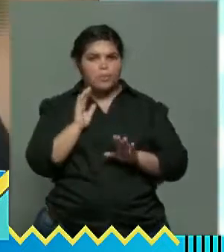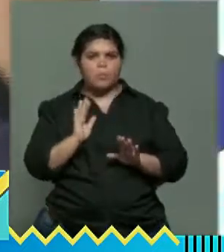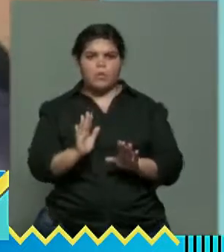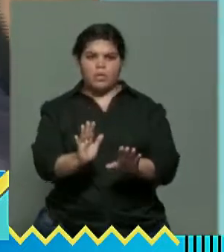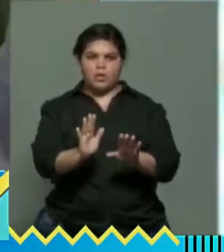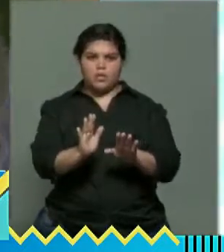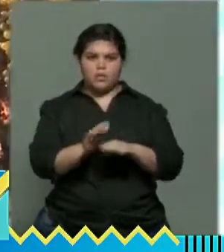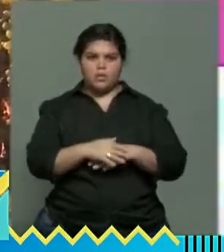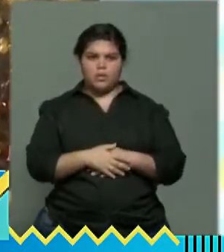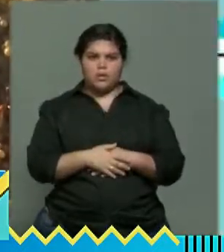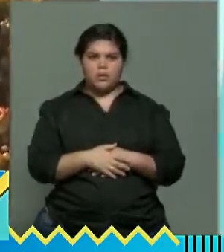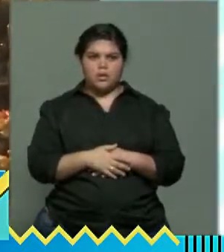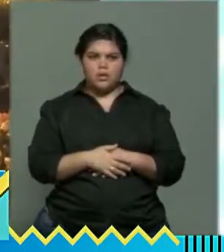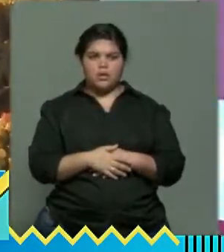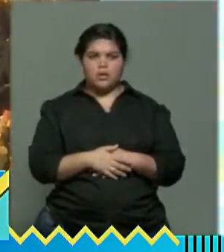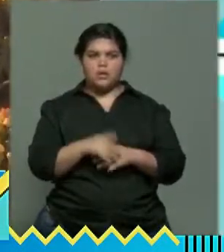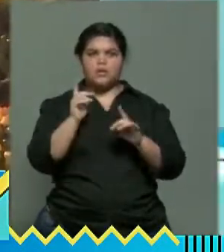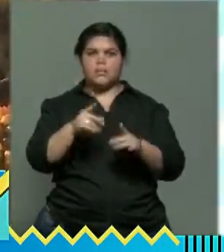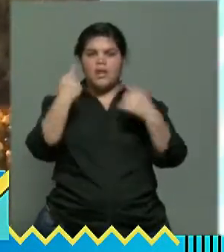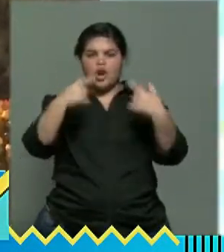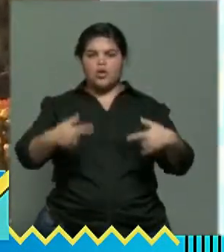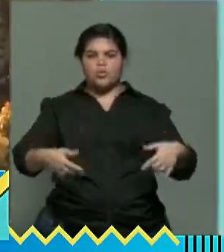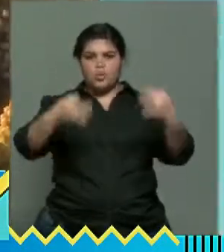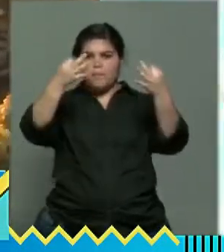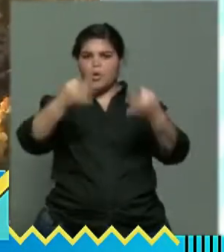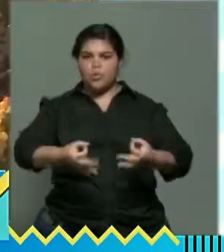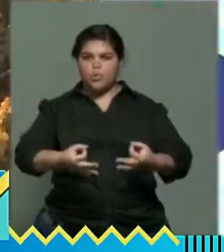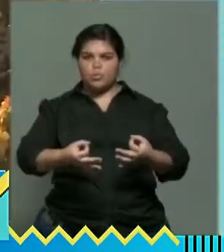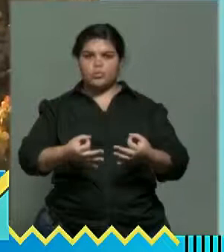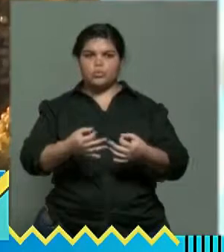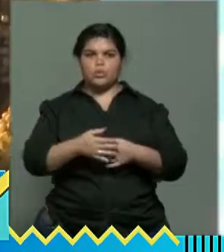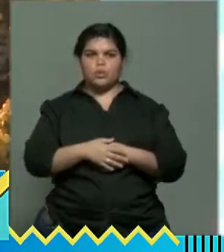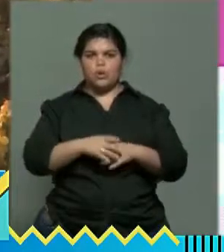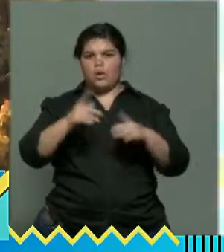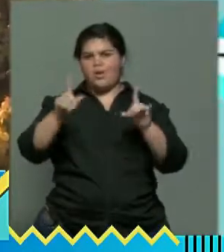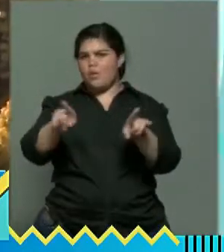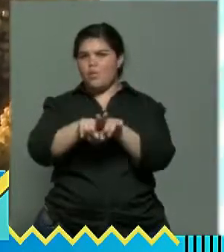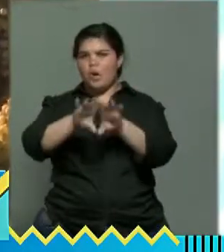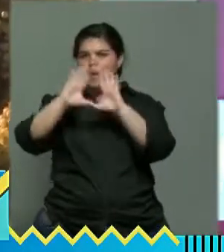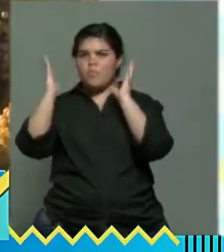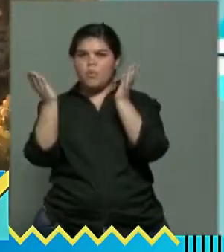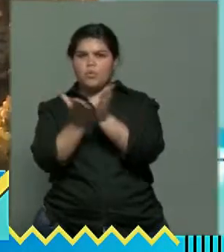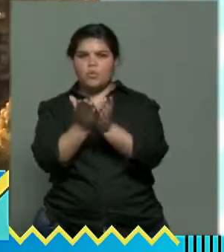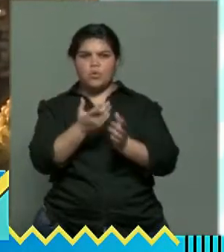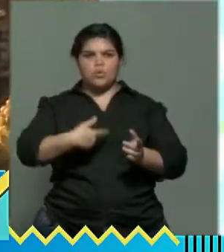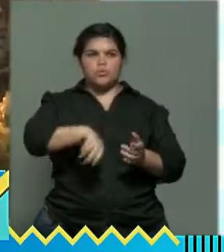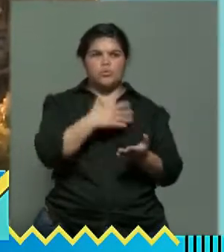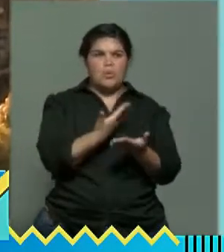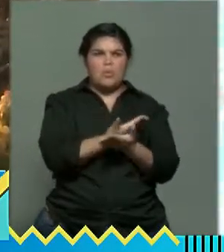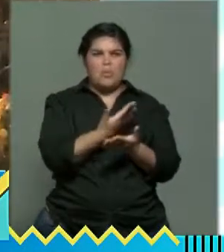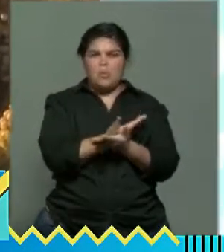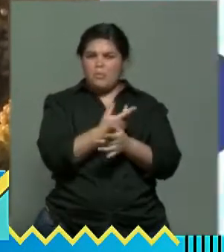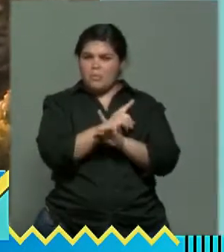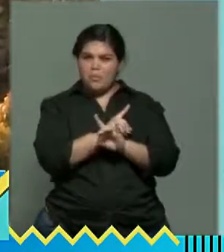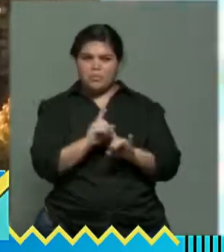la potencia que tiene el producto y con la calidad y con lo que pasa en otra parte del mundo, no deberíamos estar discutiendo esto. Sin embargo, lo estamos